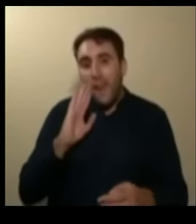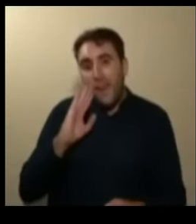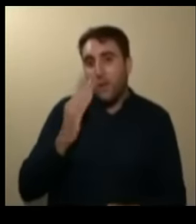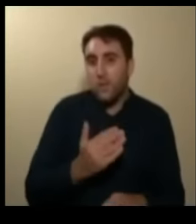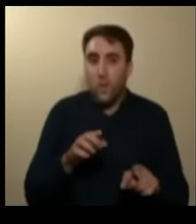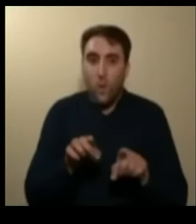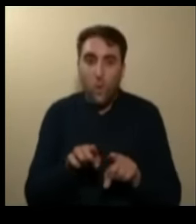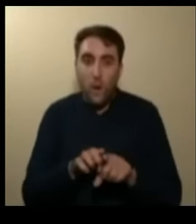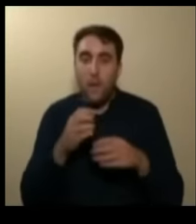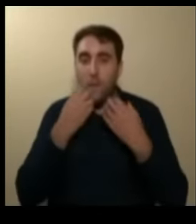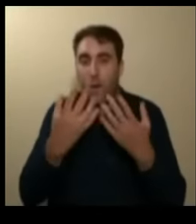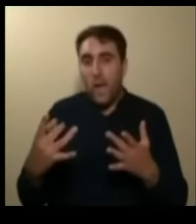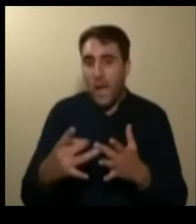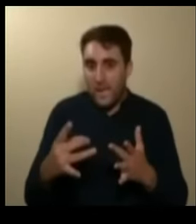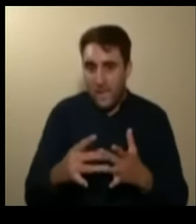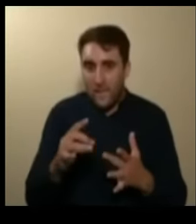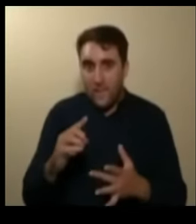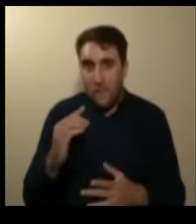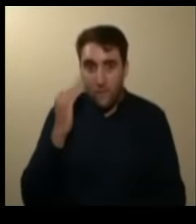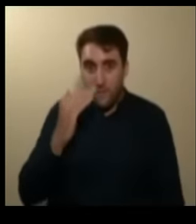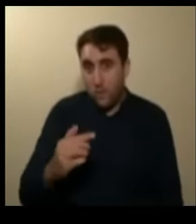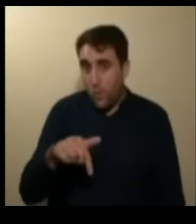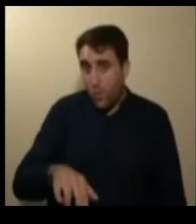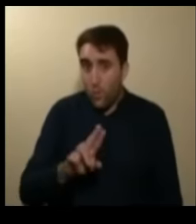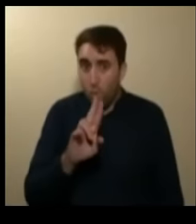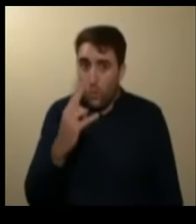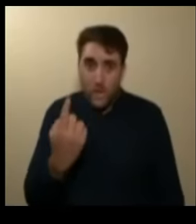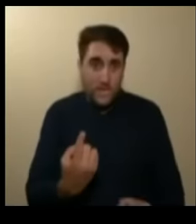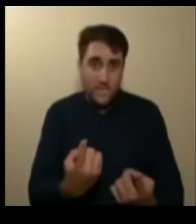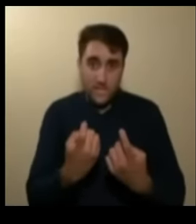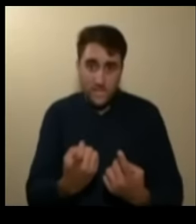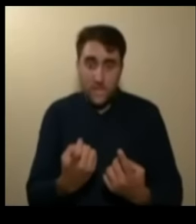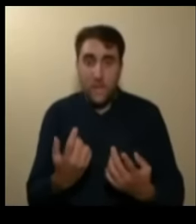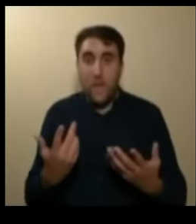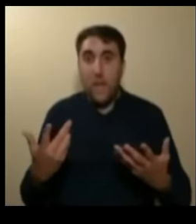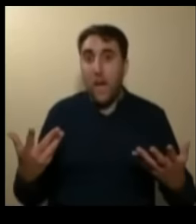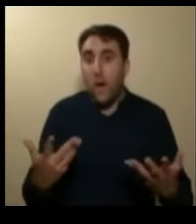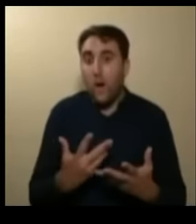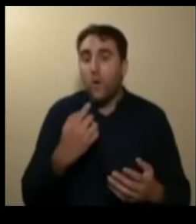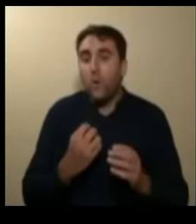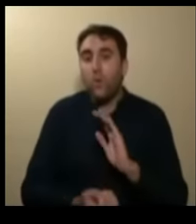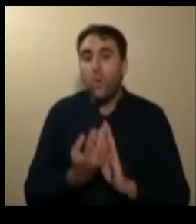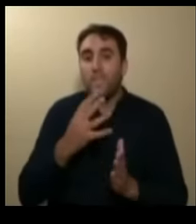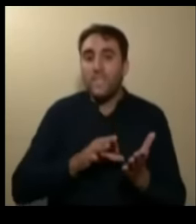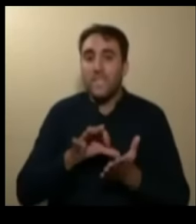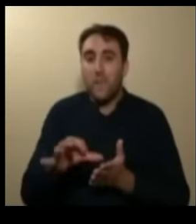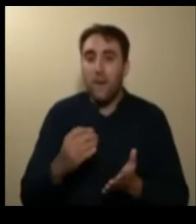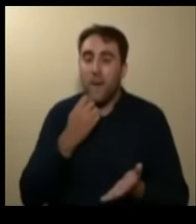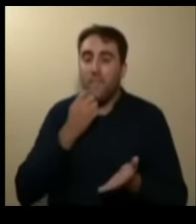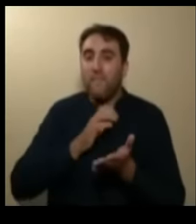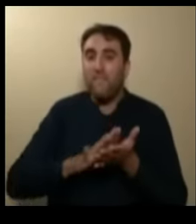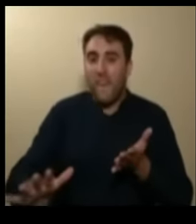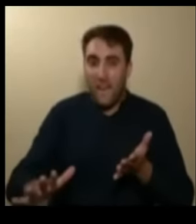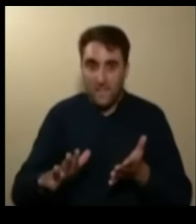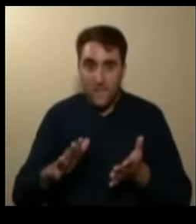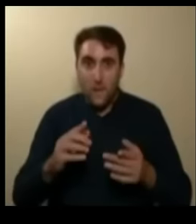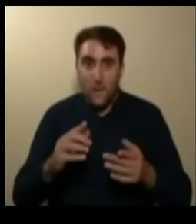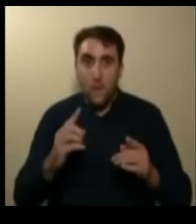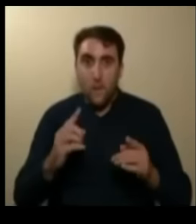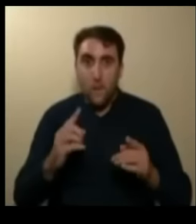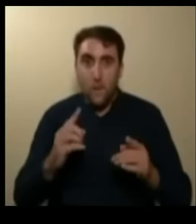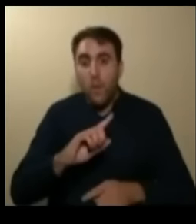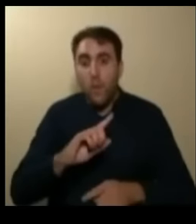mejor calidad de docentes que nuestro país necesita. Es en ese sentido que se han creado un sistema de becas, es en ese sentido que se creó